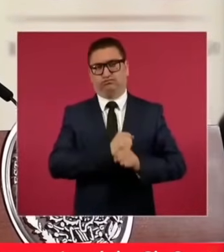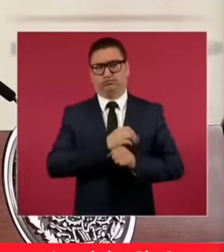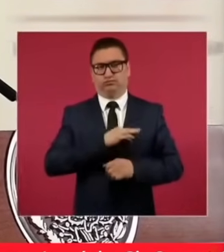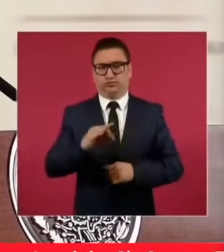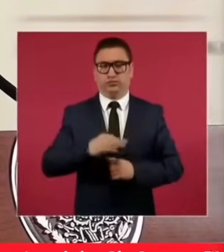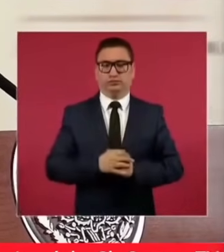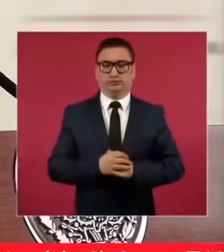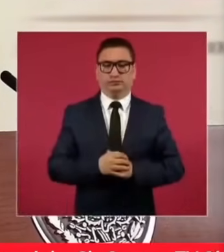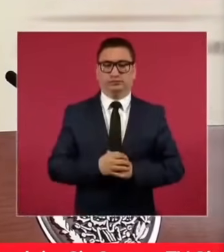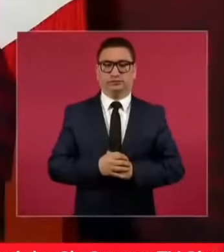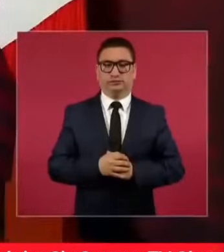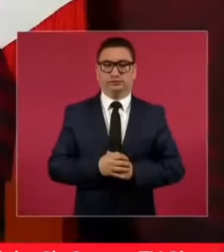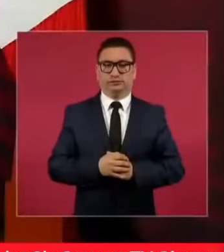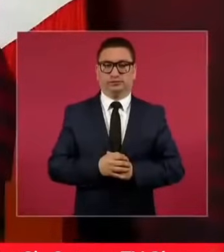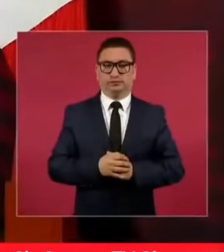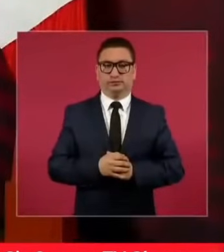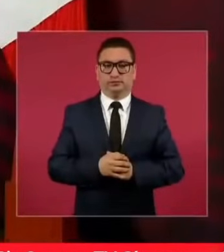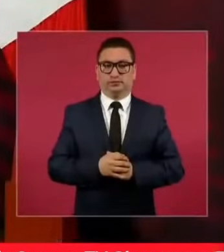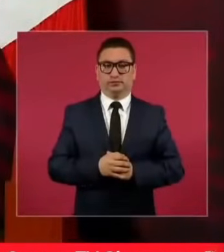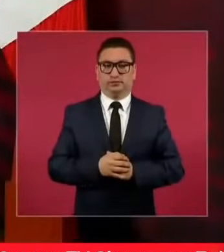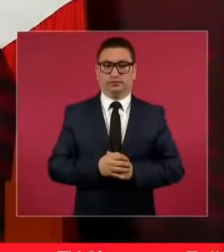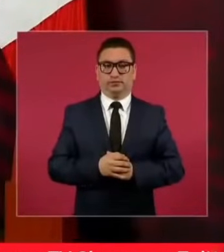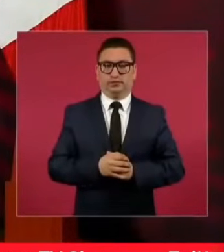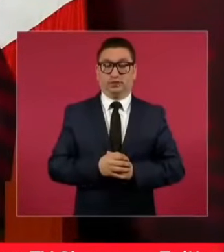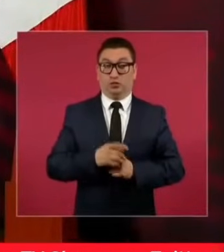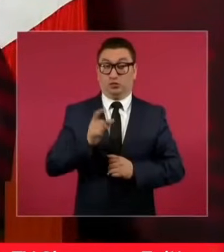Si se depende únicamente